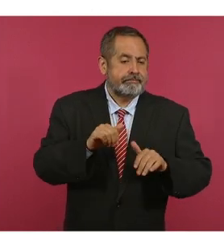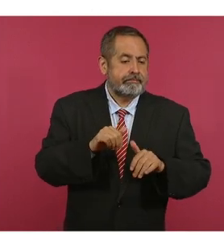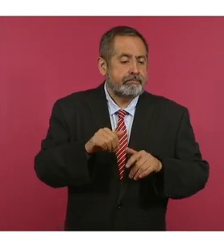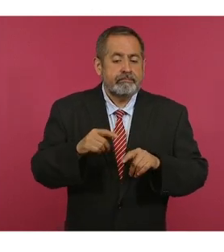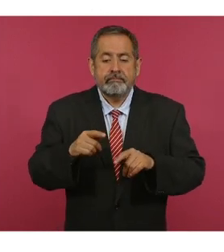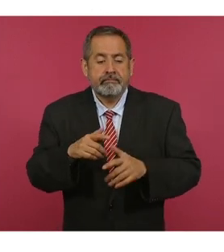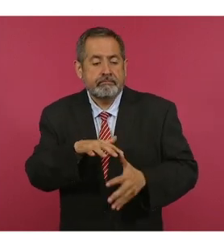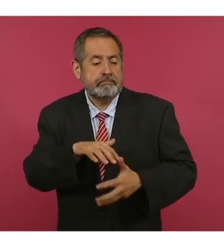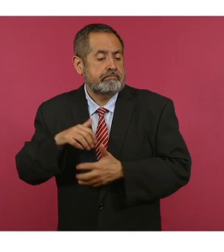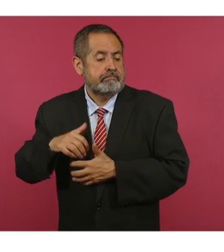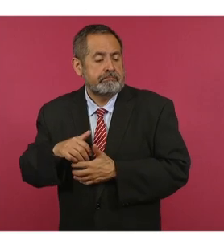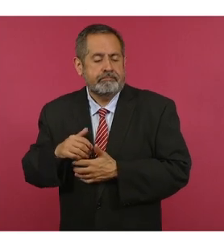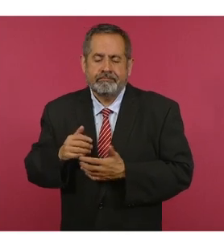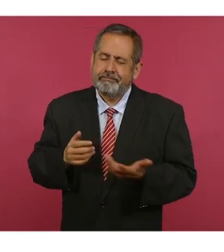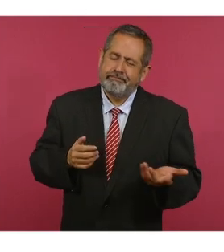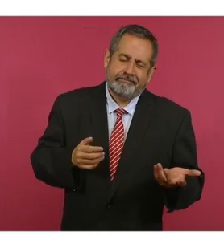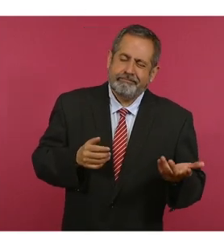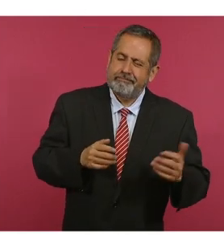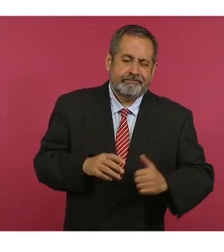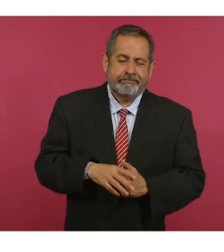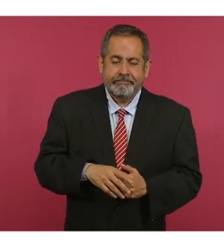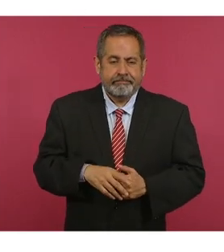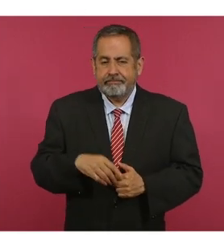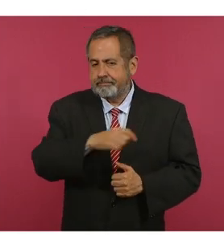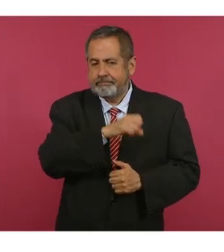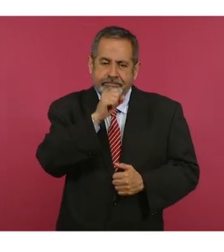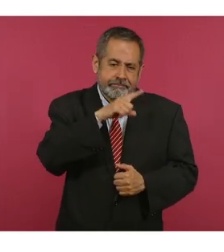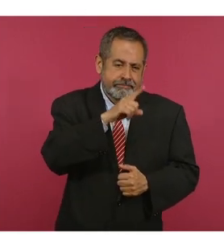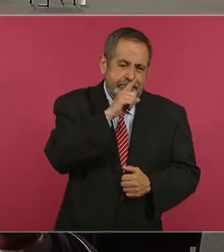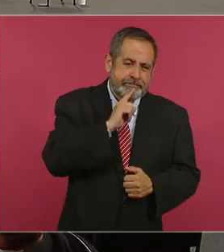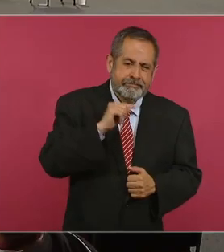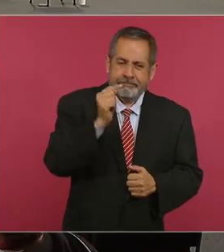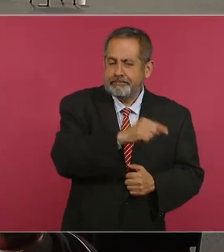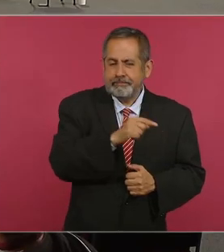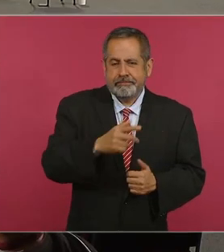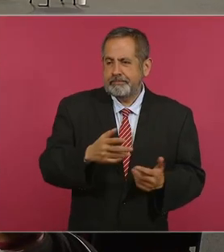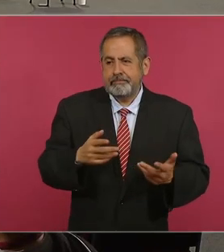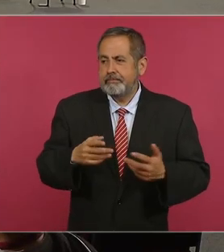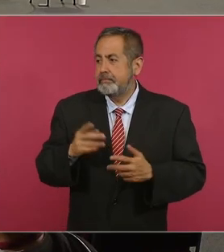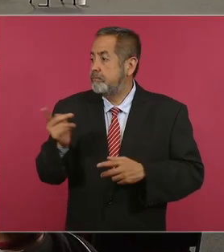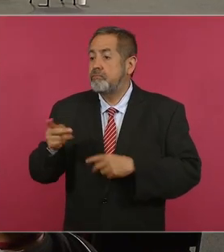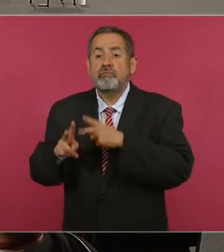acaparado la ayuda y por otro lado también es mentira que pues no haya